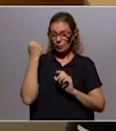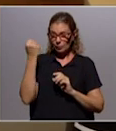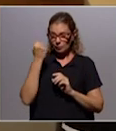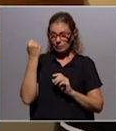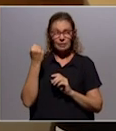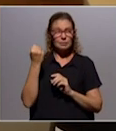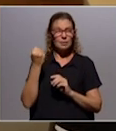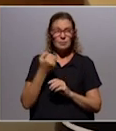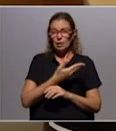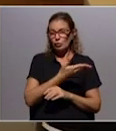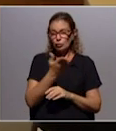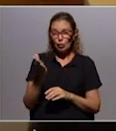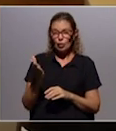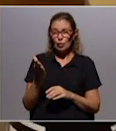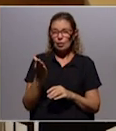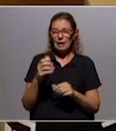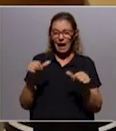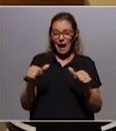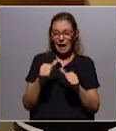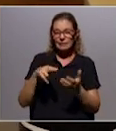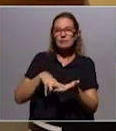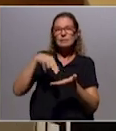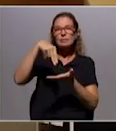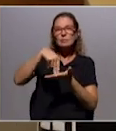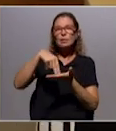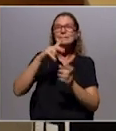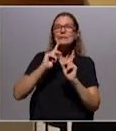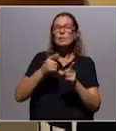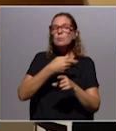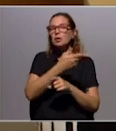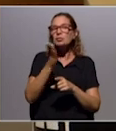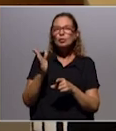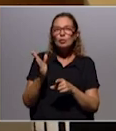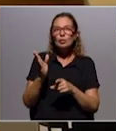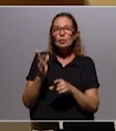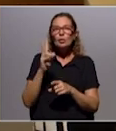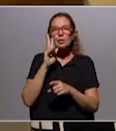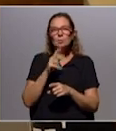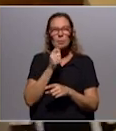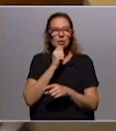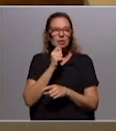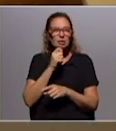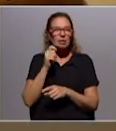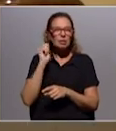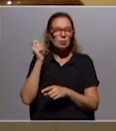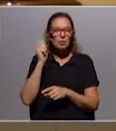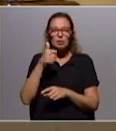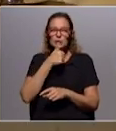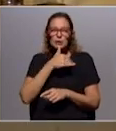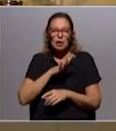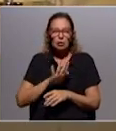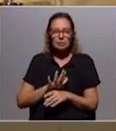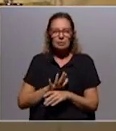el público que hace carnaval los los que suben al escenario los protagonistas pero también para todos que sean periodistas públicos historiadores